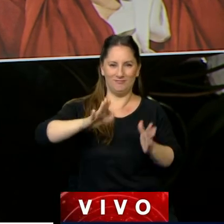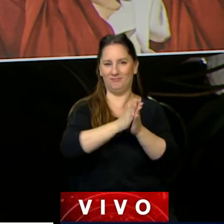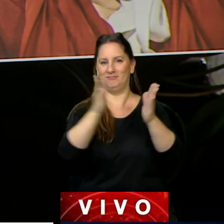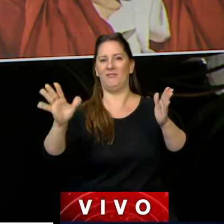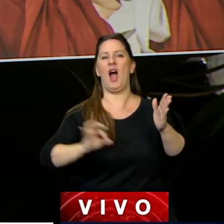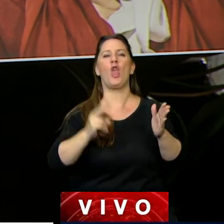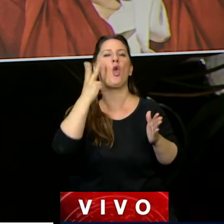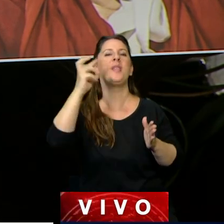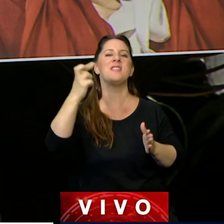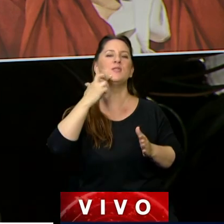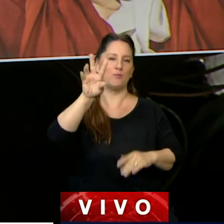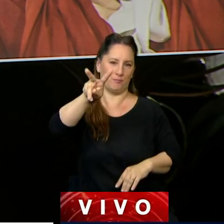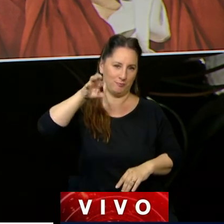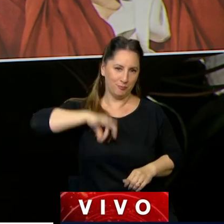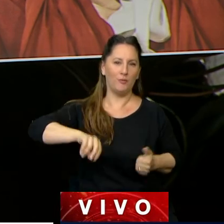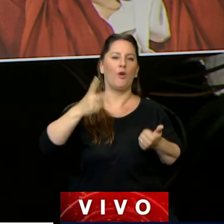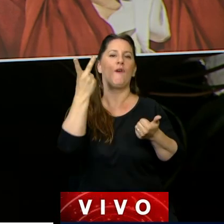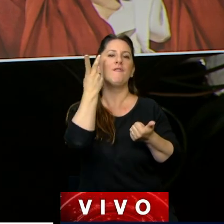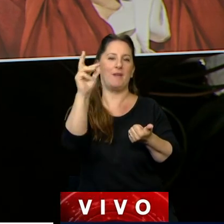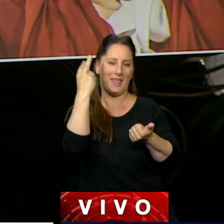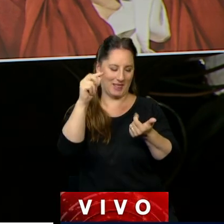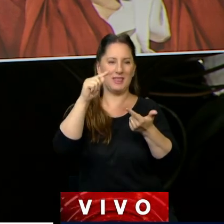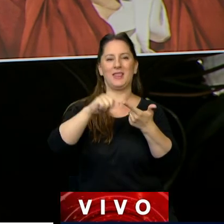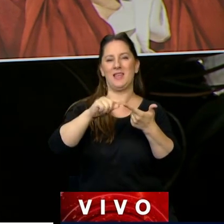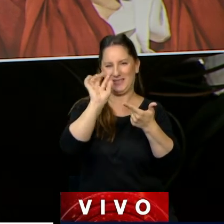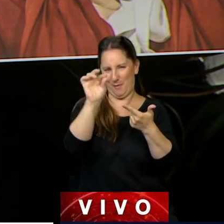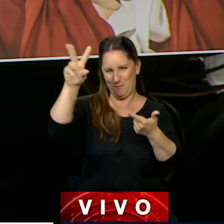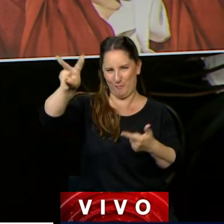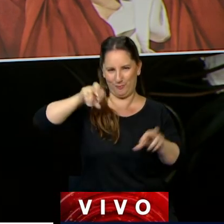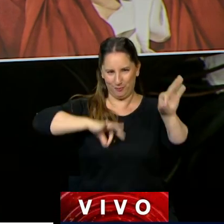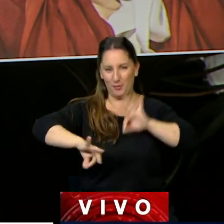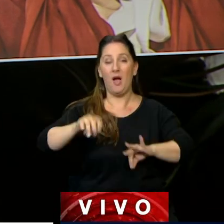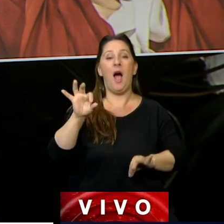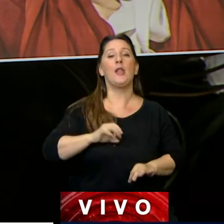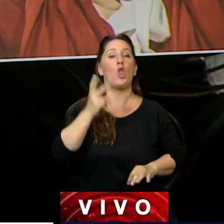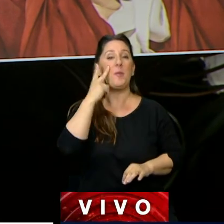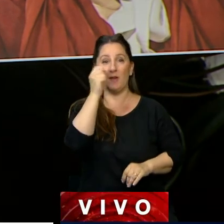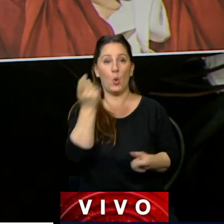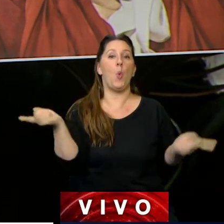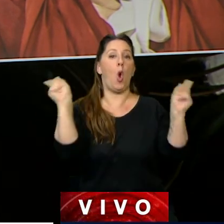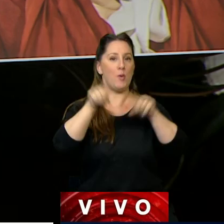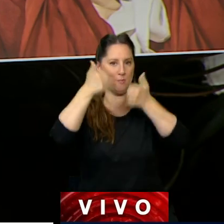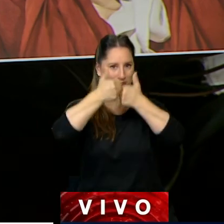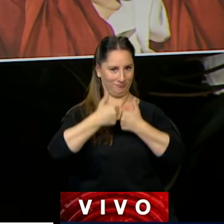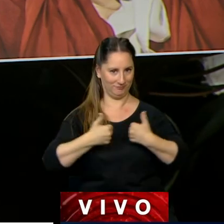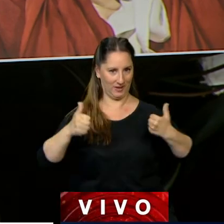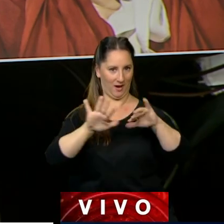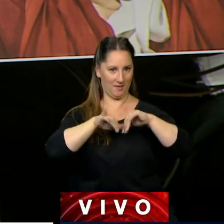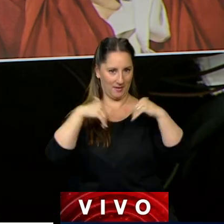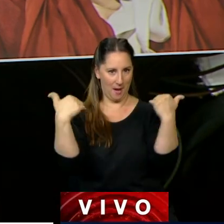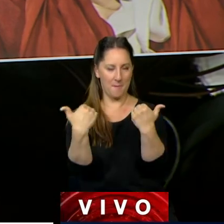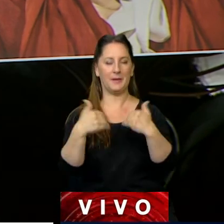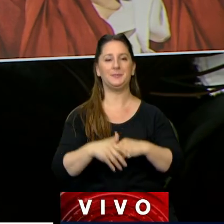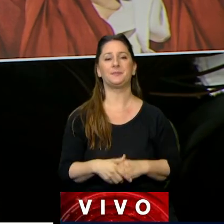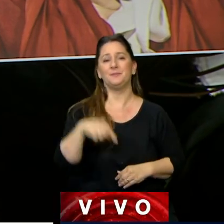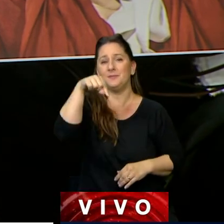año 2019, 2020, después el 2021 retomando la presencialidad, ahora lo